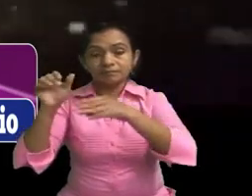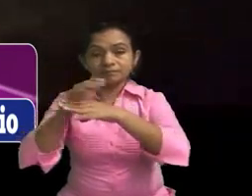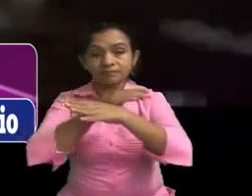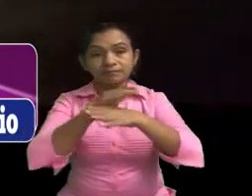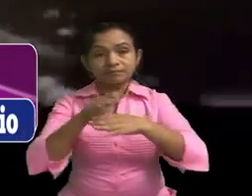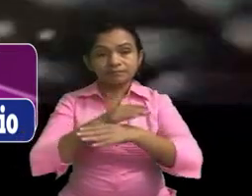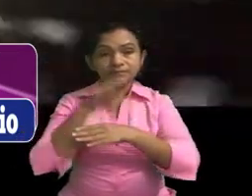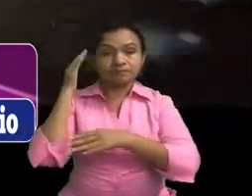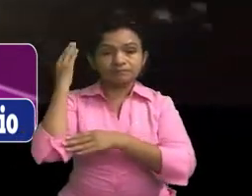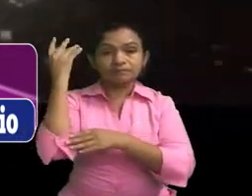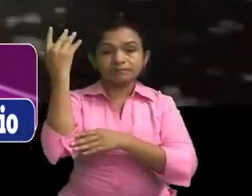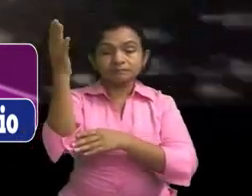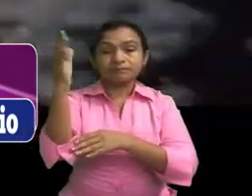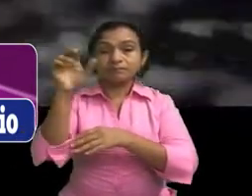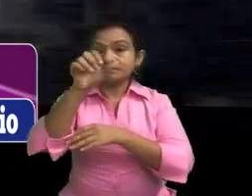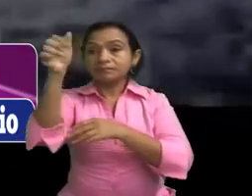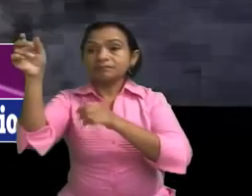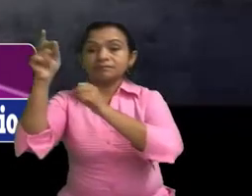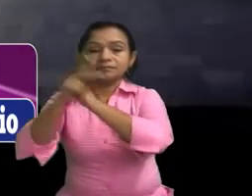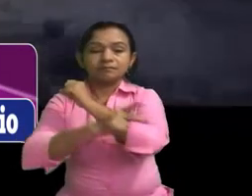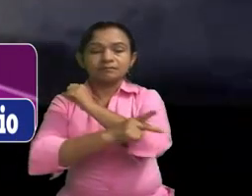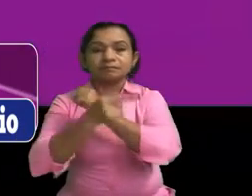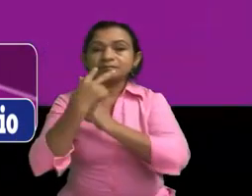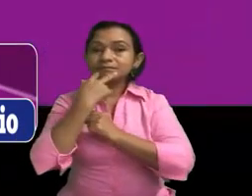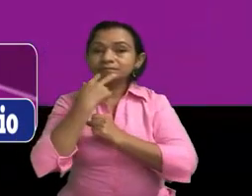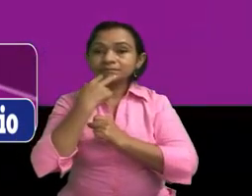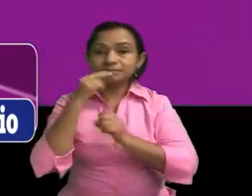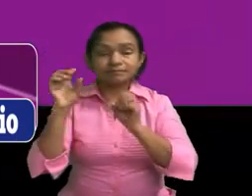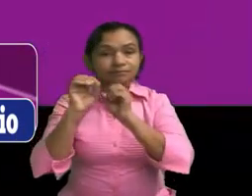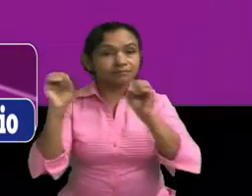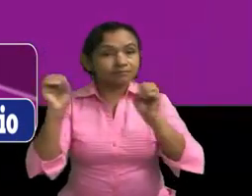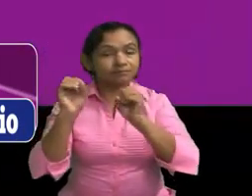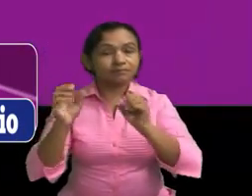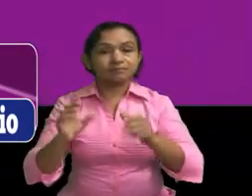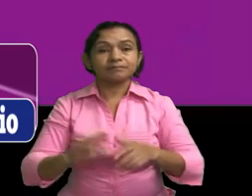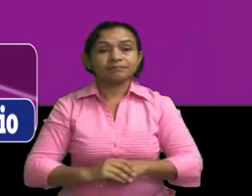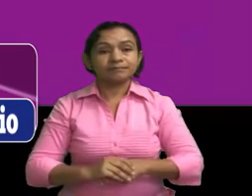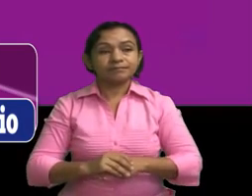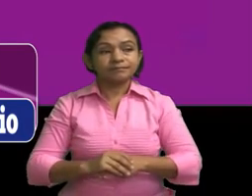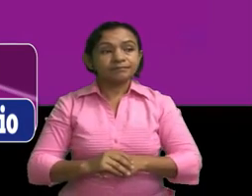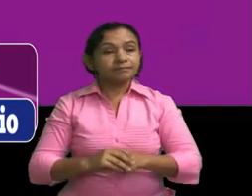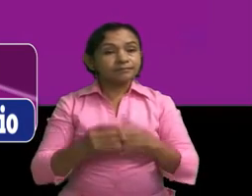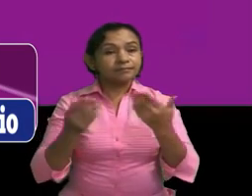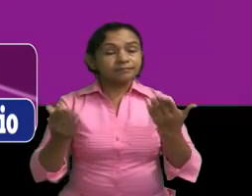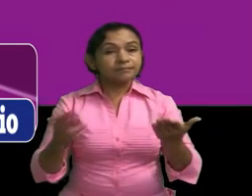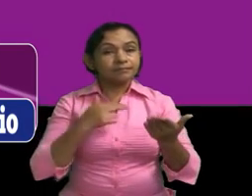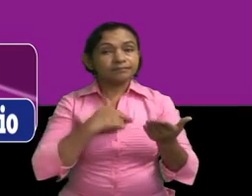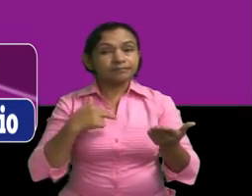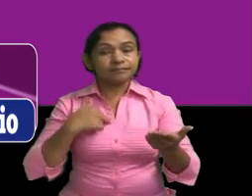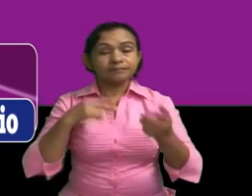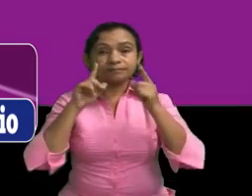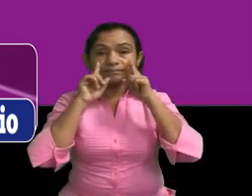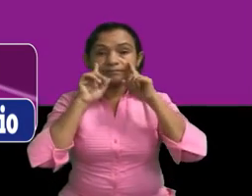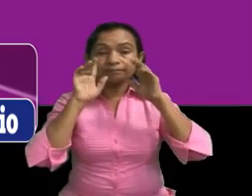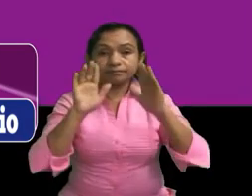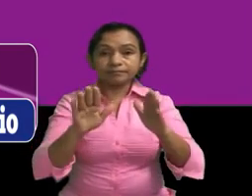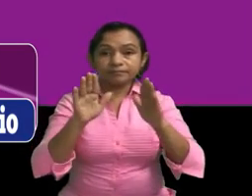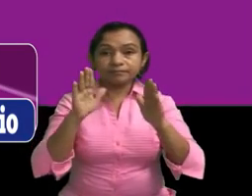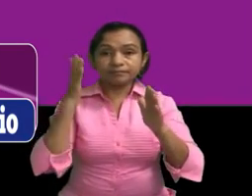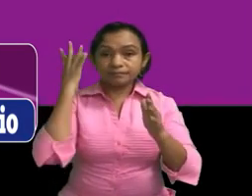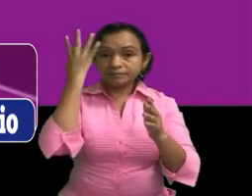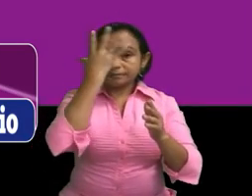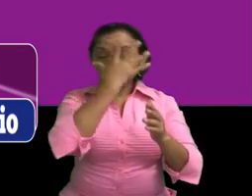no existen en otros lados, ¿ya? En otros países. Entonces, el hecho de conservar esta